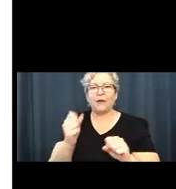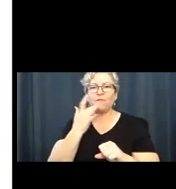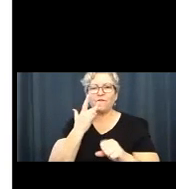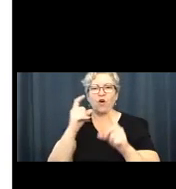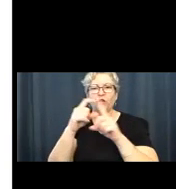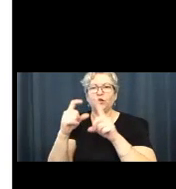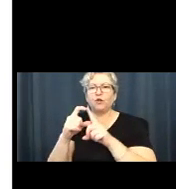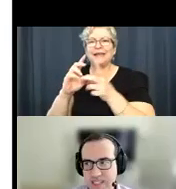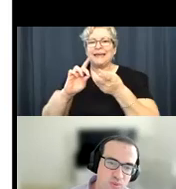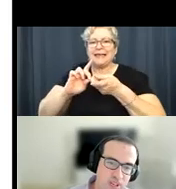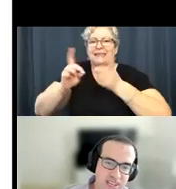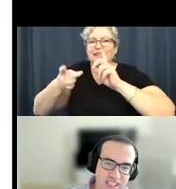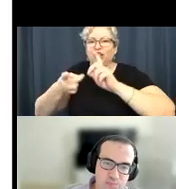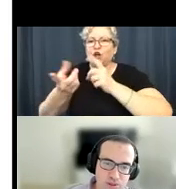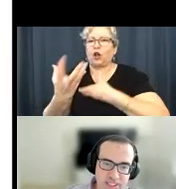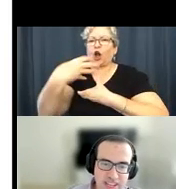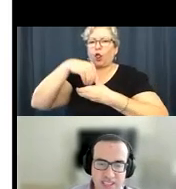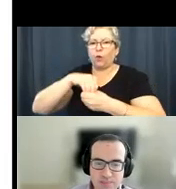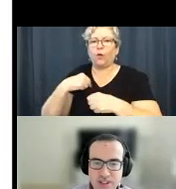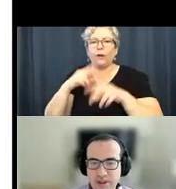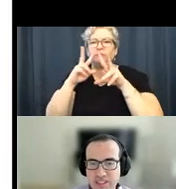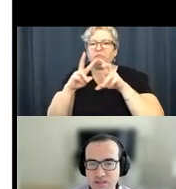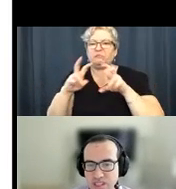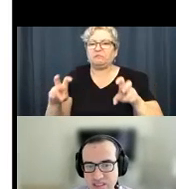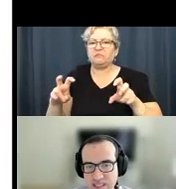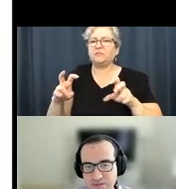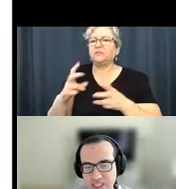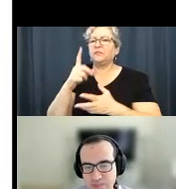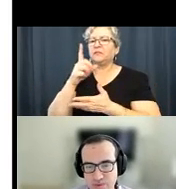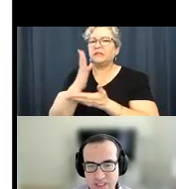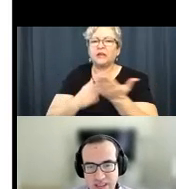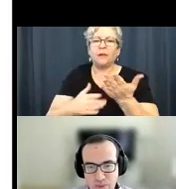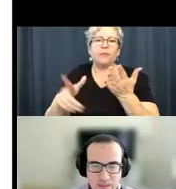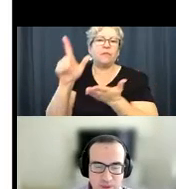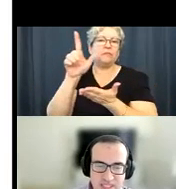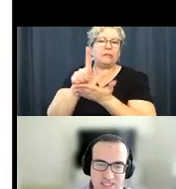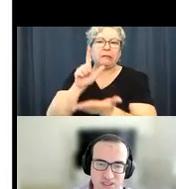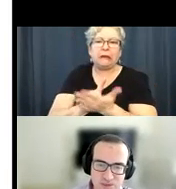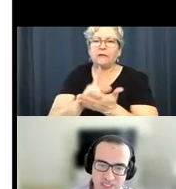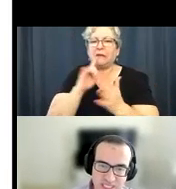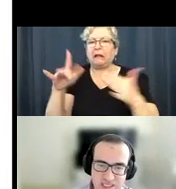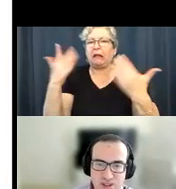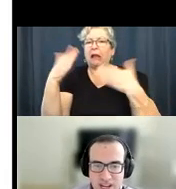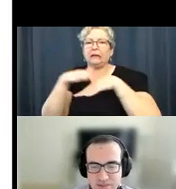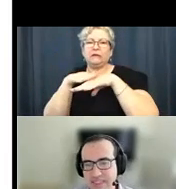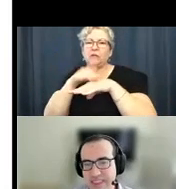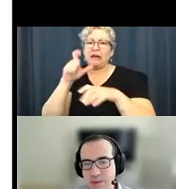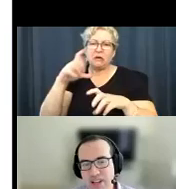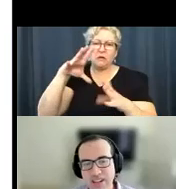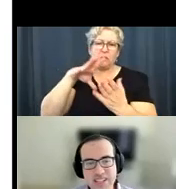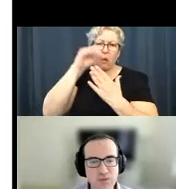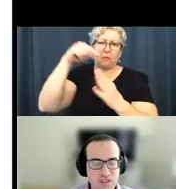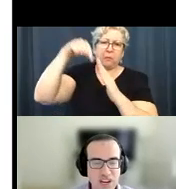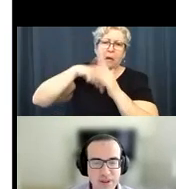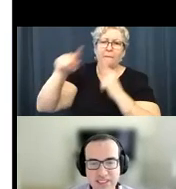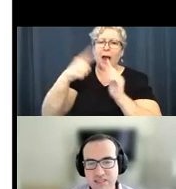de qué cosa es la accesibilidad y por qué preferimos decir inclusión digital. Y vamos a hablar un poquito sobre el